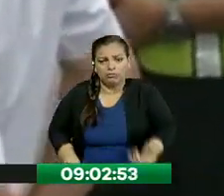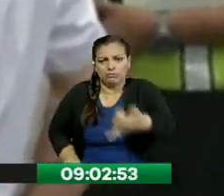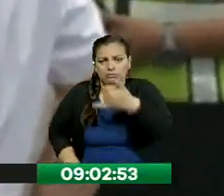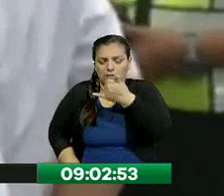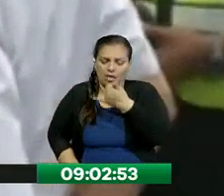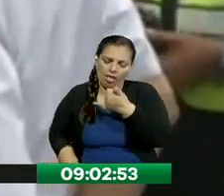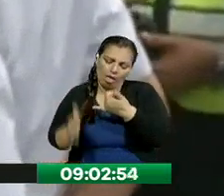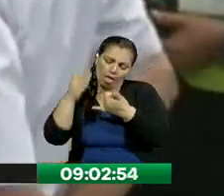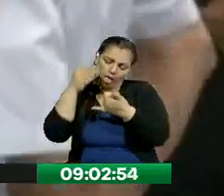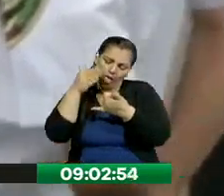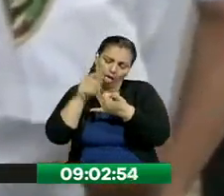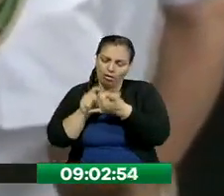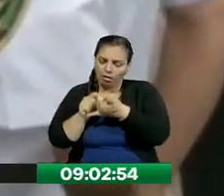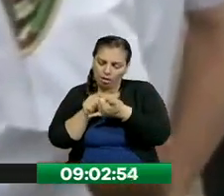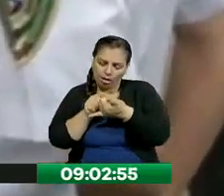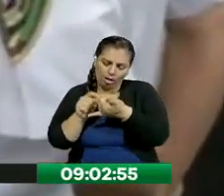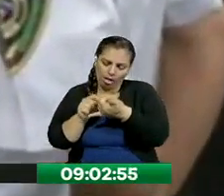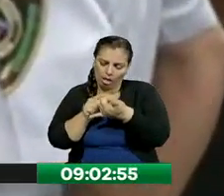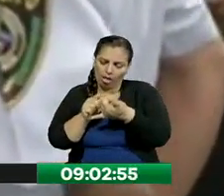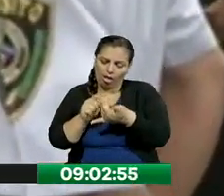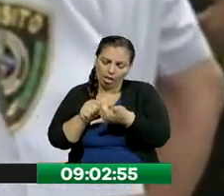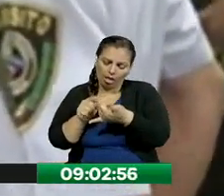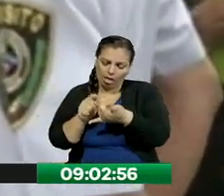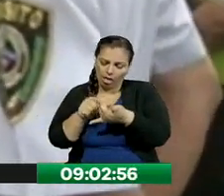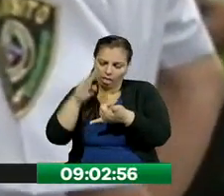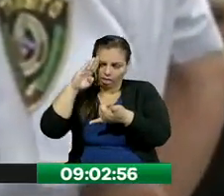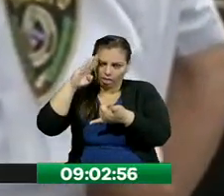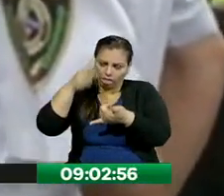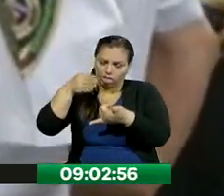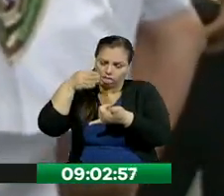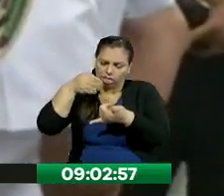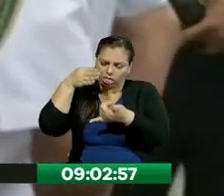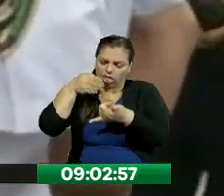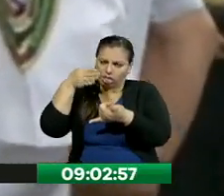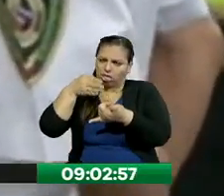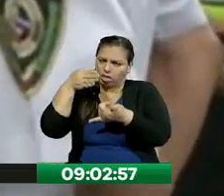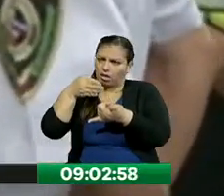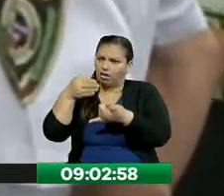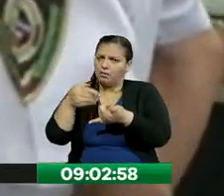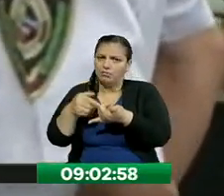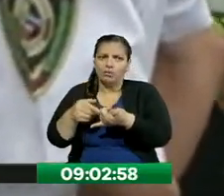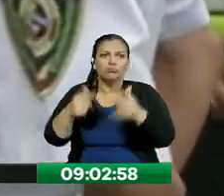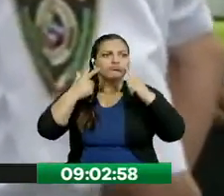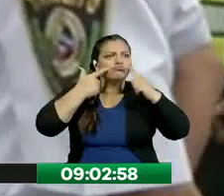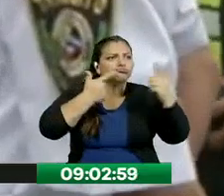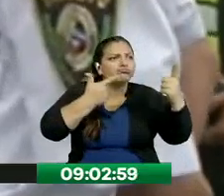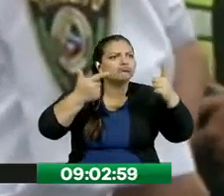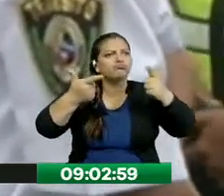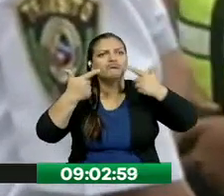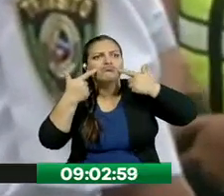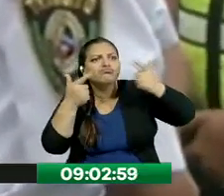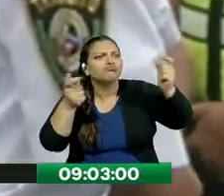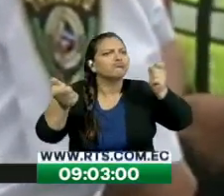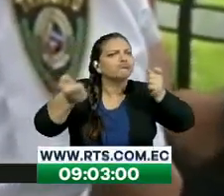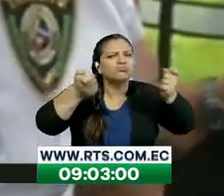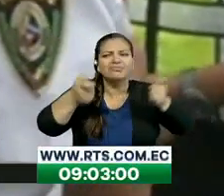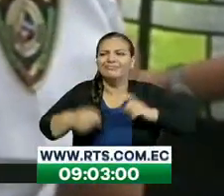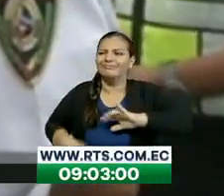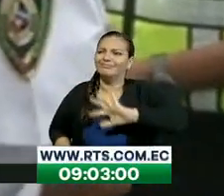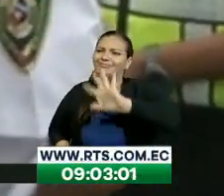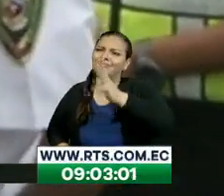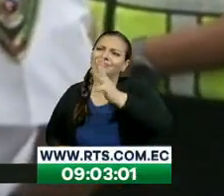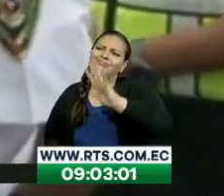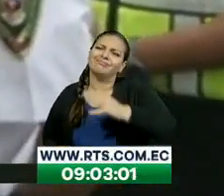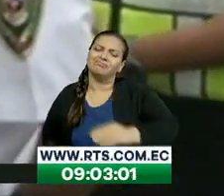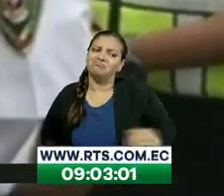busquen sombra porque estar mucho tiempo en el sol de repente es malo para la salud. Pero ¿cuál es la versión de parte de la CTE? ¿Cuál es el trabajo que ustedes